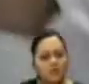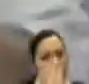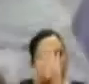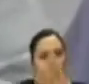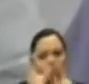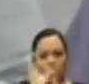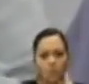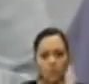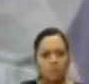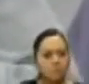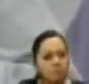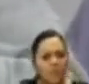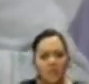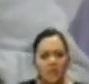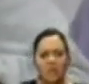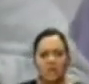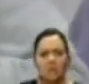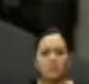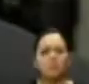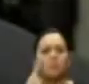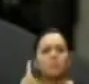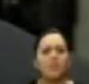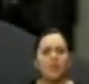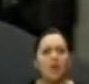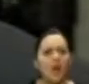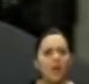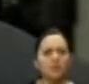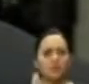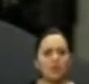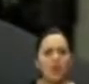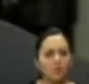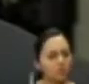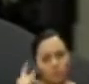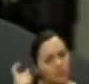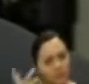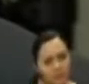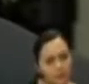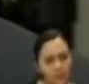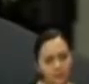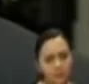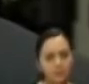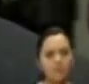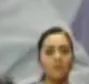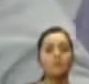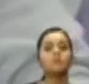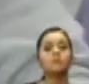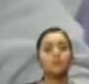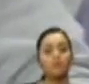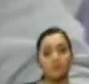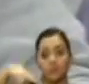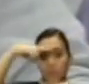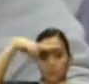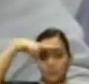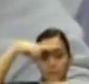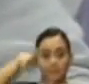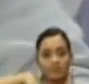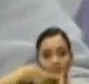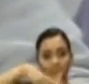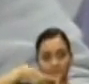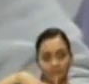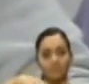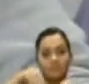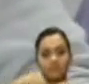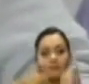desperdicio de recursos, ¿no? ¿Para qué rayos se gasta plata en eso que no se necesita? Bueno, Las buenas noticias, habían